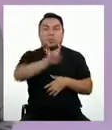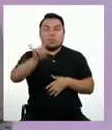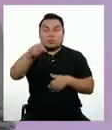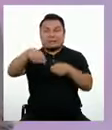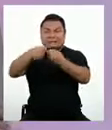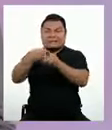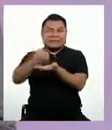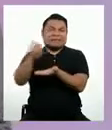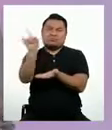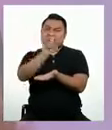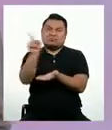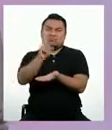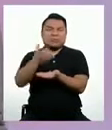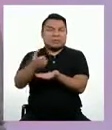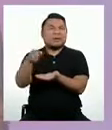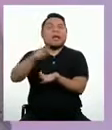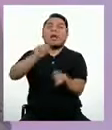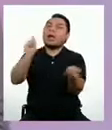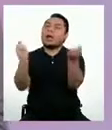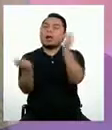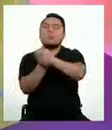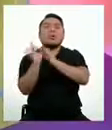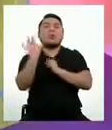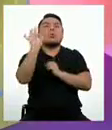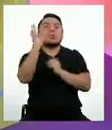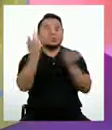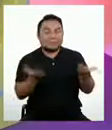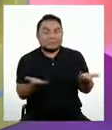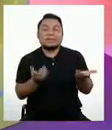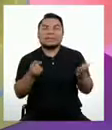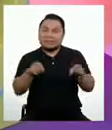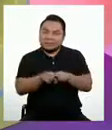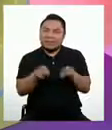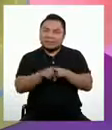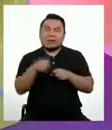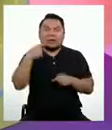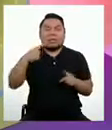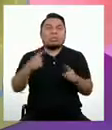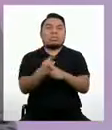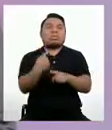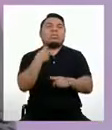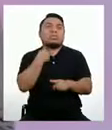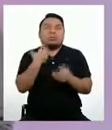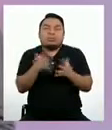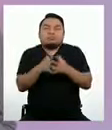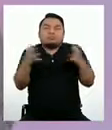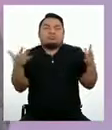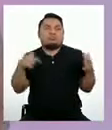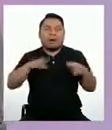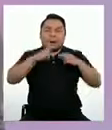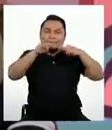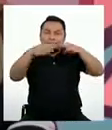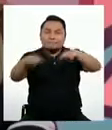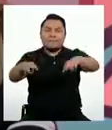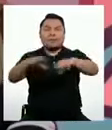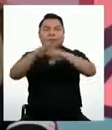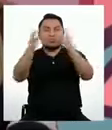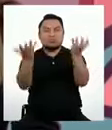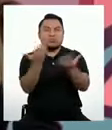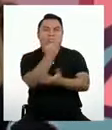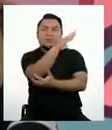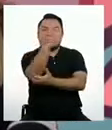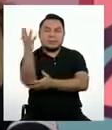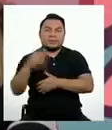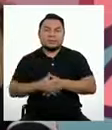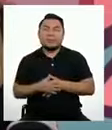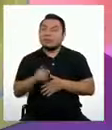conozcan diferentes actividades que podemos hacer al aire libre y también no causar un gran impacto en nuestros océanos o en la naturaleza. Claro, como